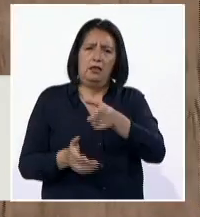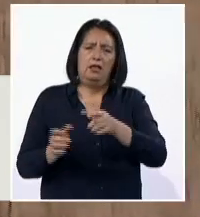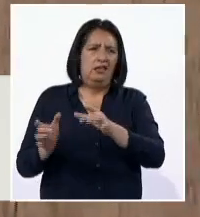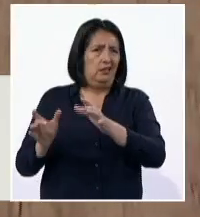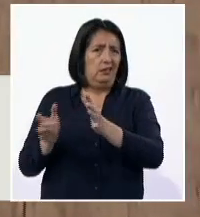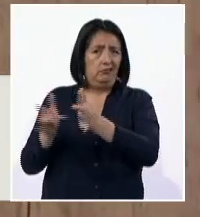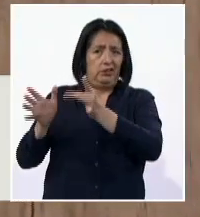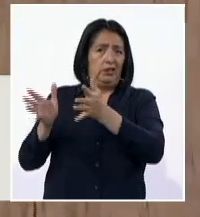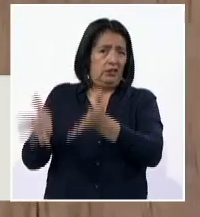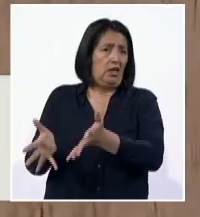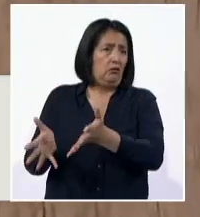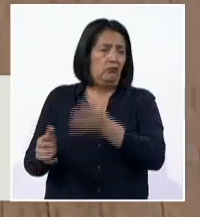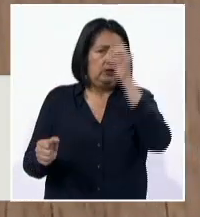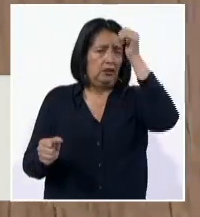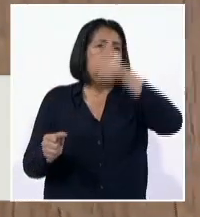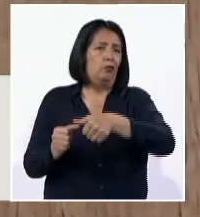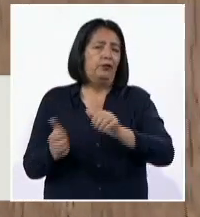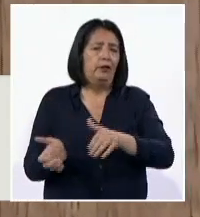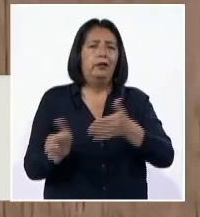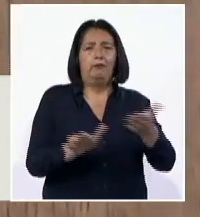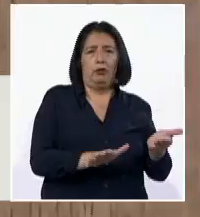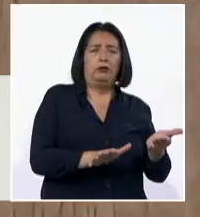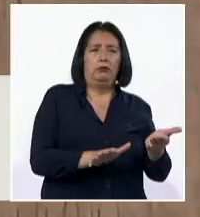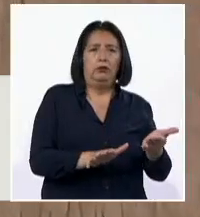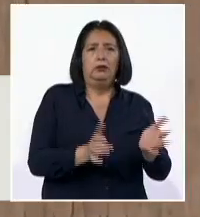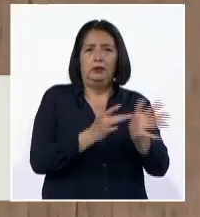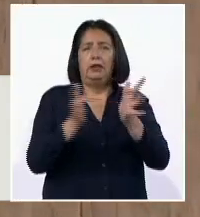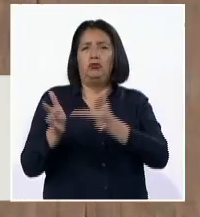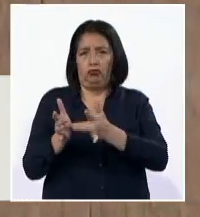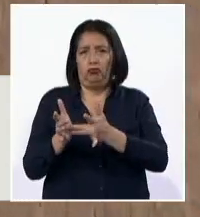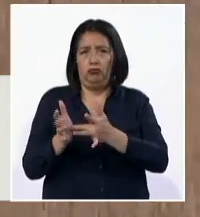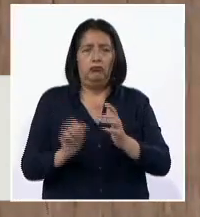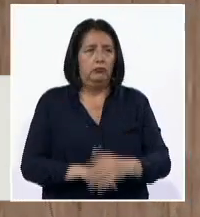que recuerda la muerte de Jesús.